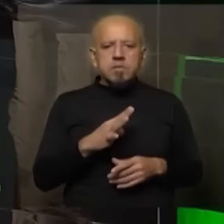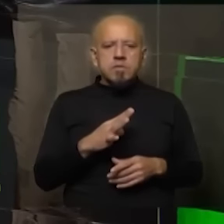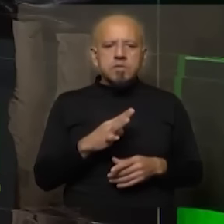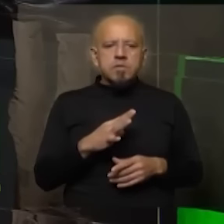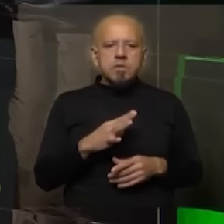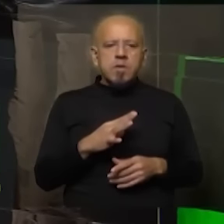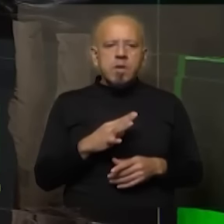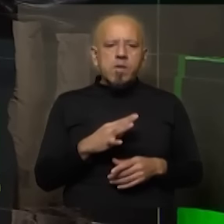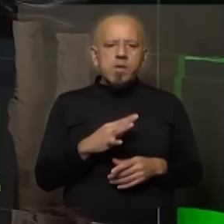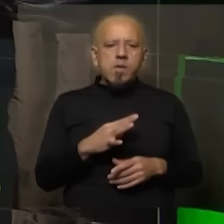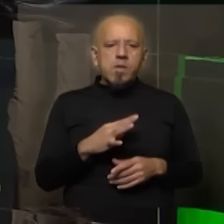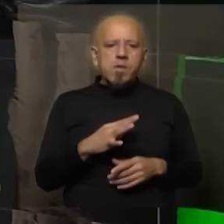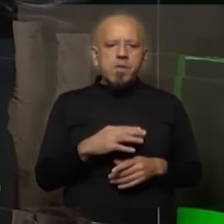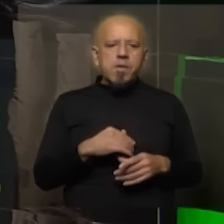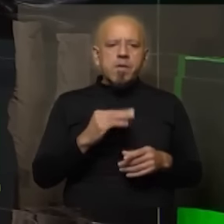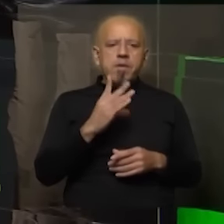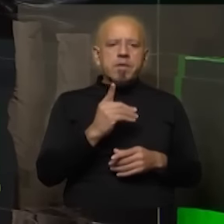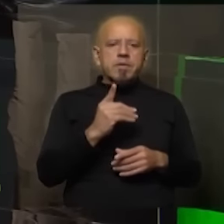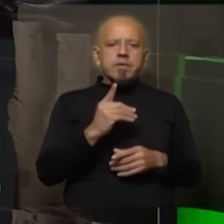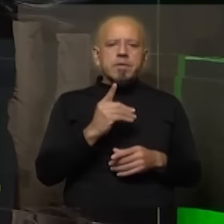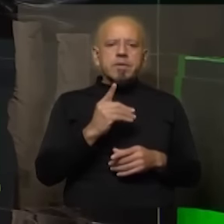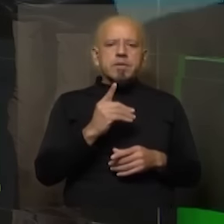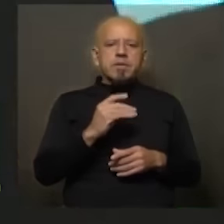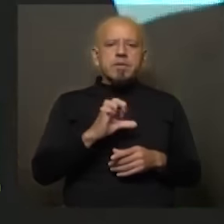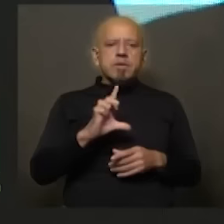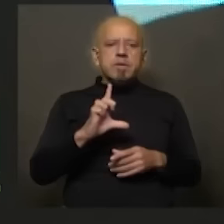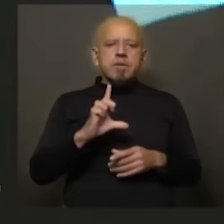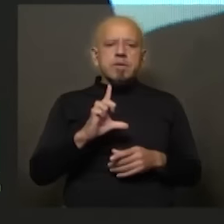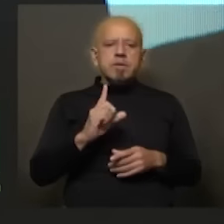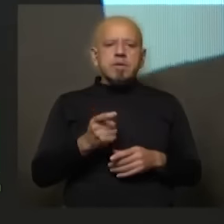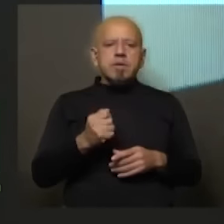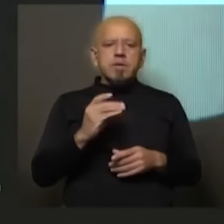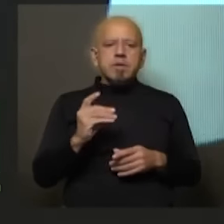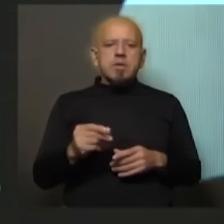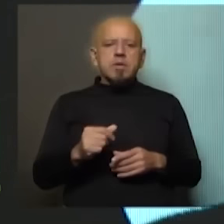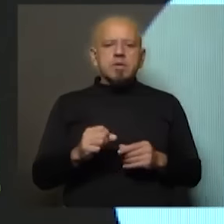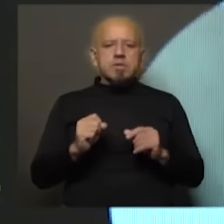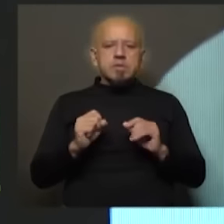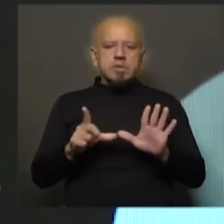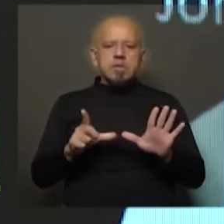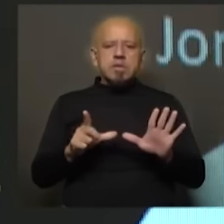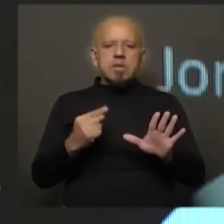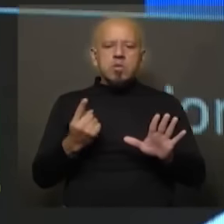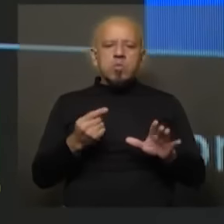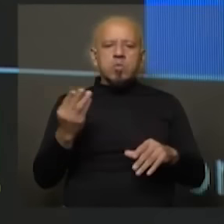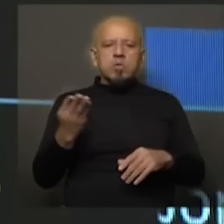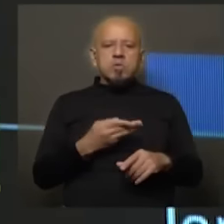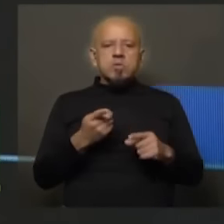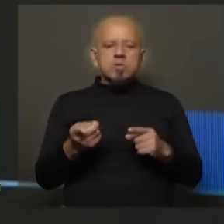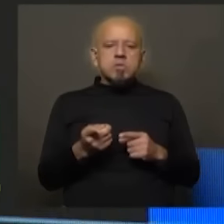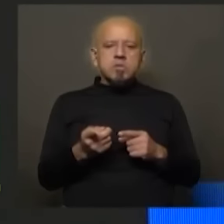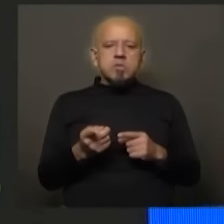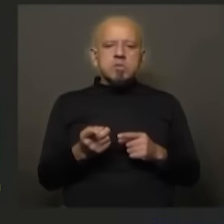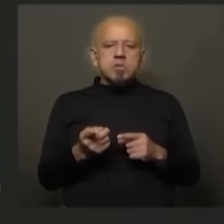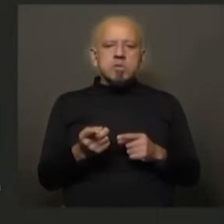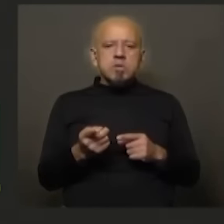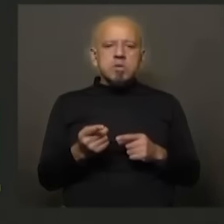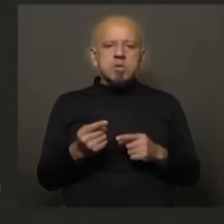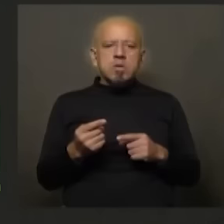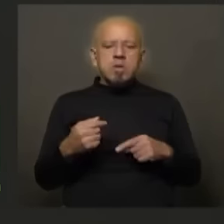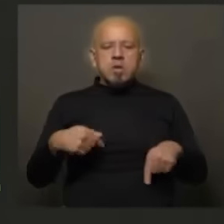lado Álvaro Delgado, que puntúa con un 71% de las opiniones de aquellos que dicen que van a participar